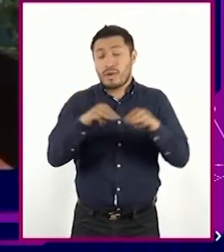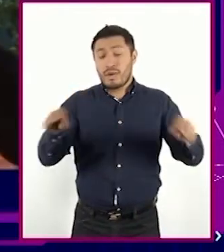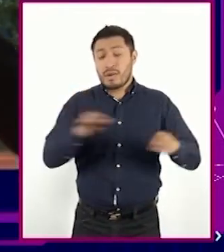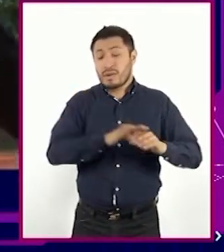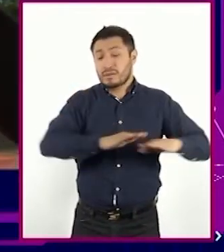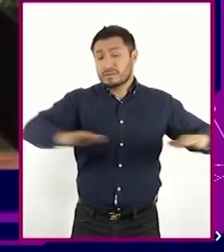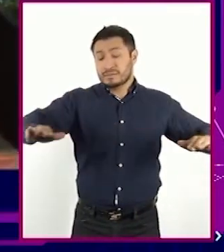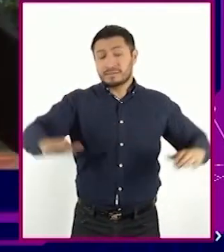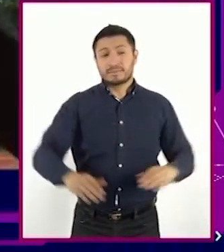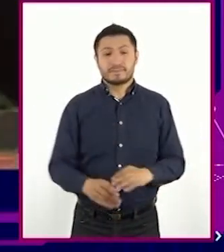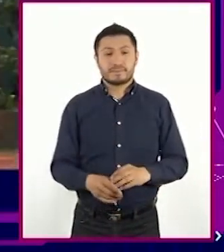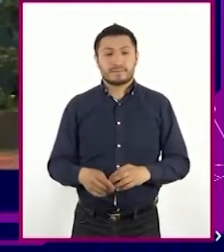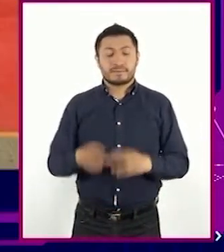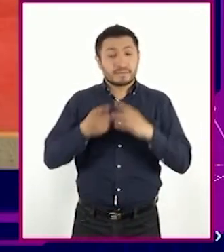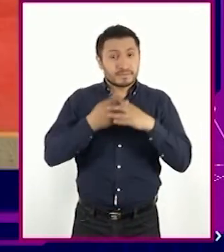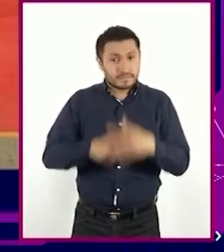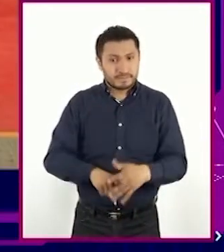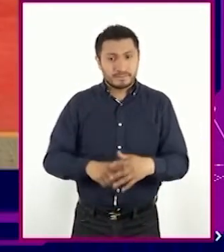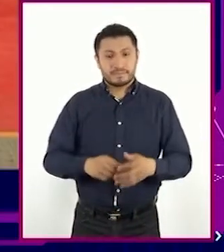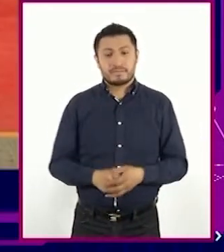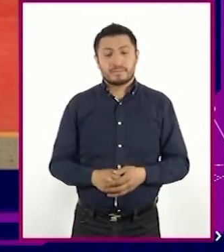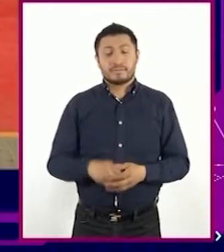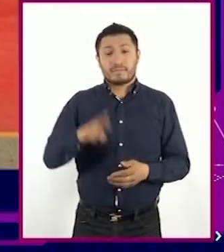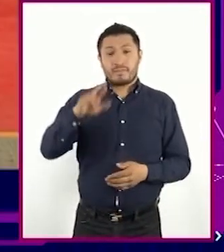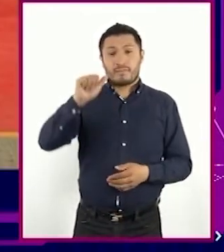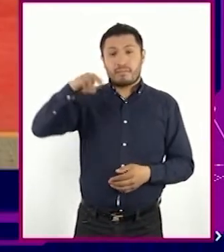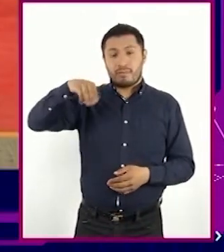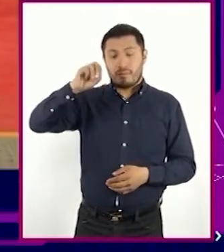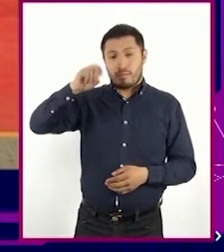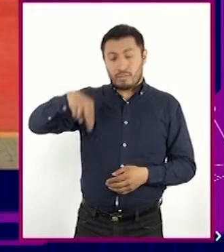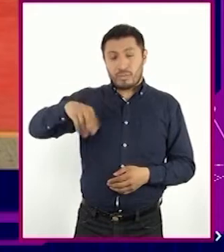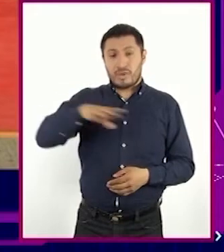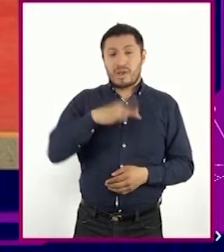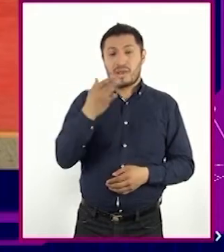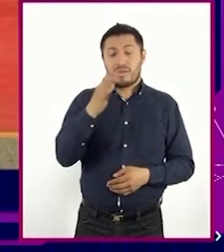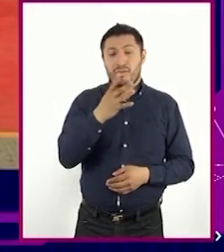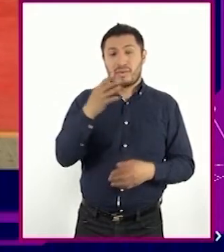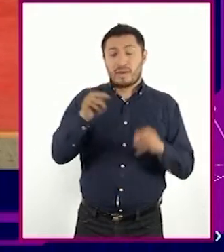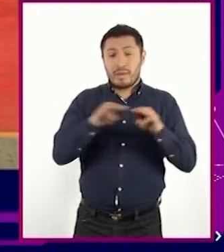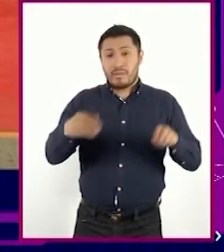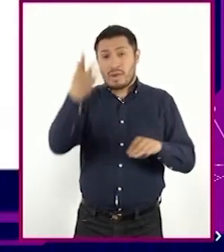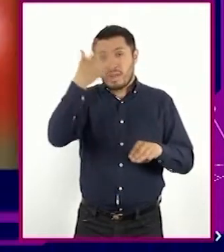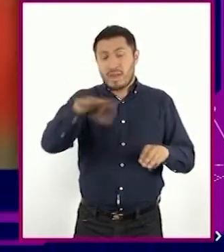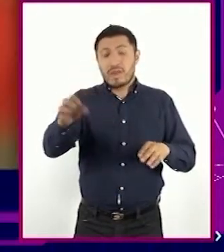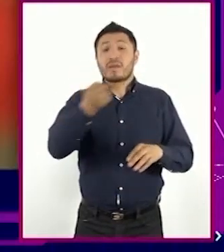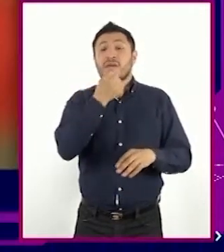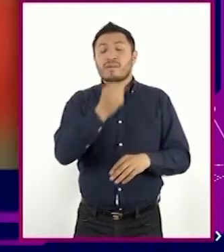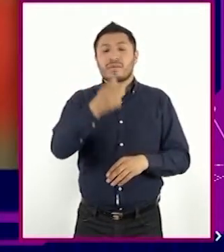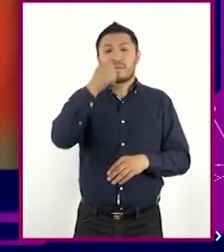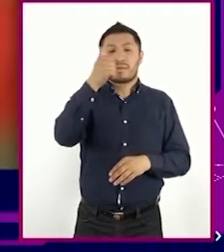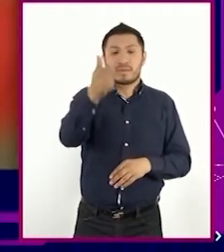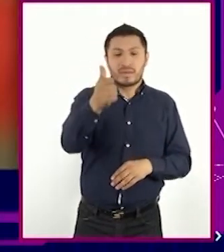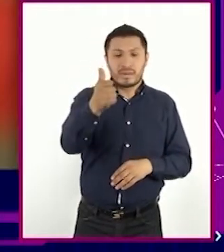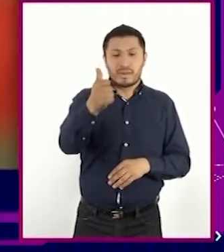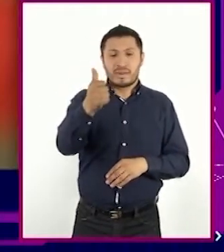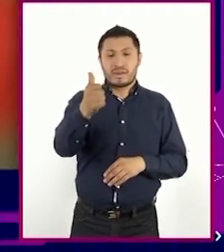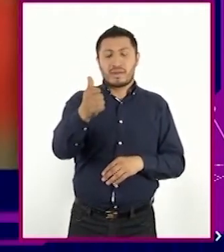marcas, listo, fuera. Ramón ha recorrido los 50 metros en 10 segundos con 6 décimas de